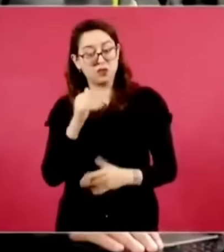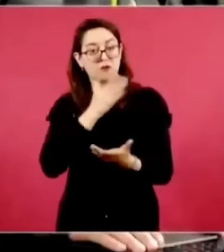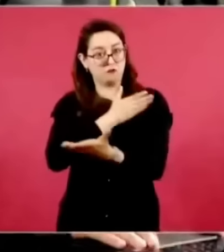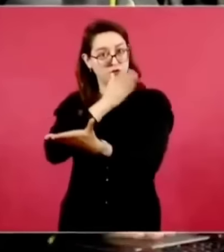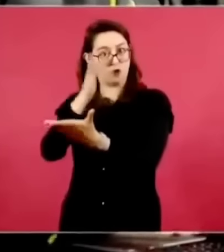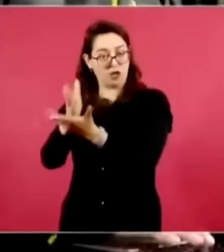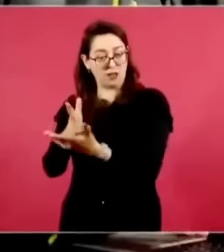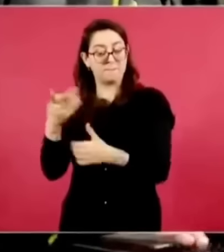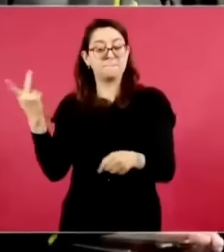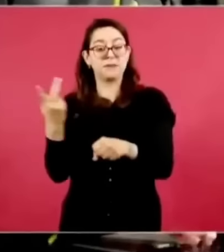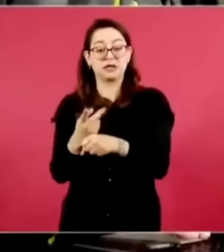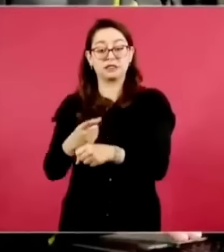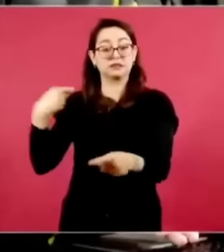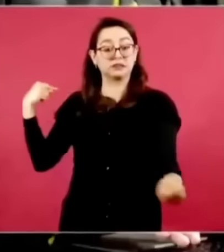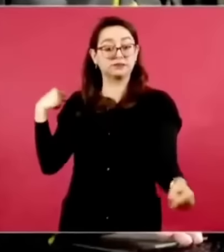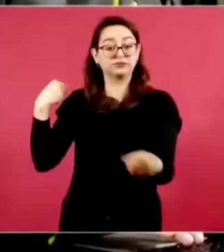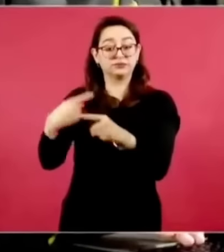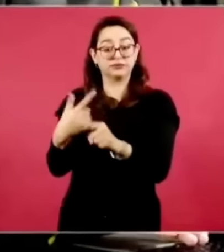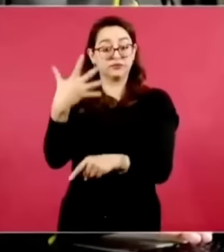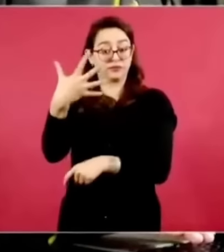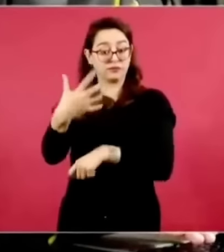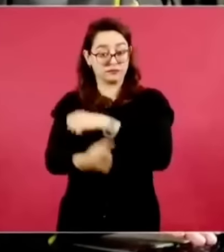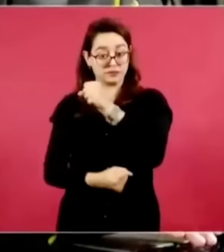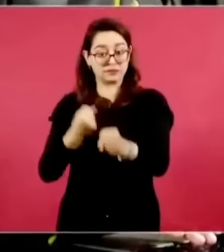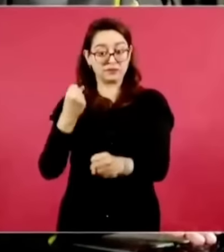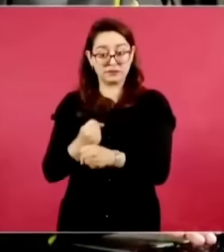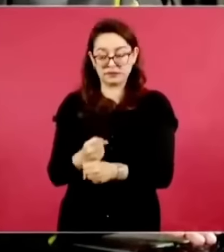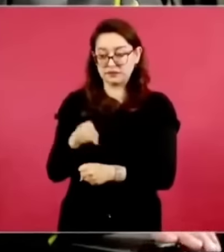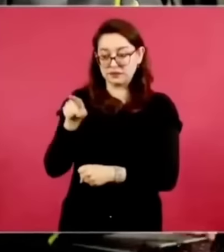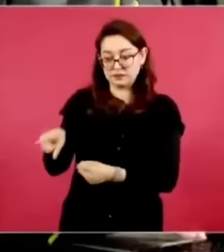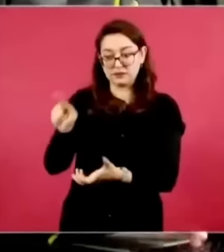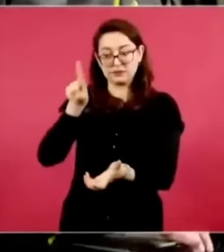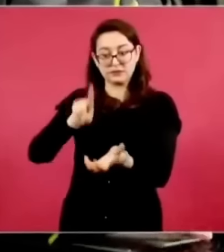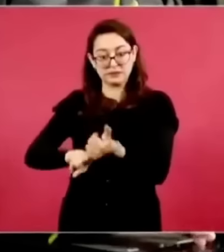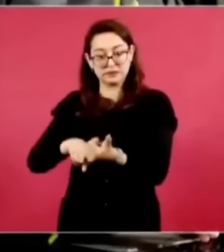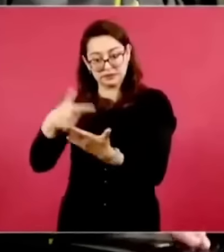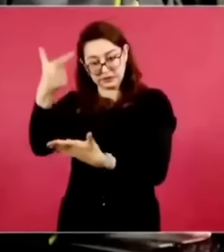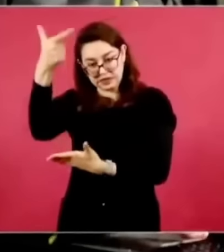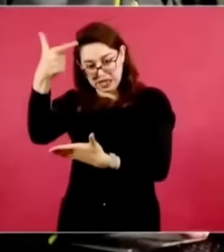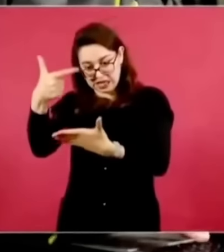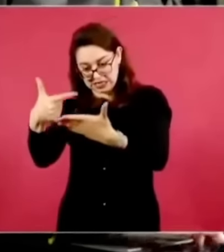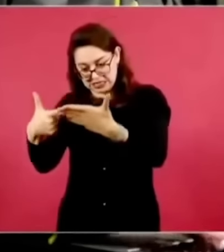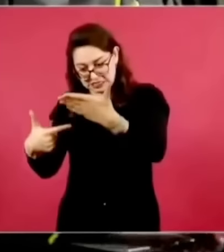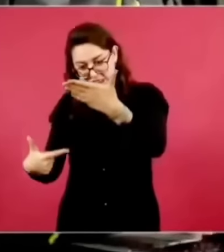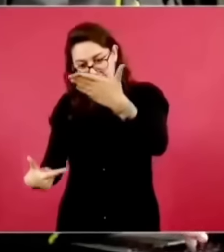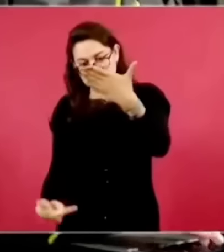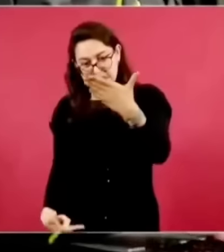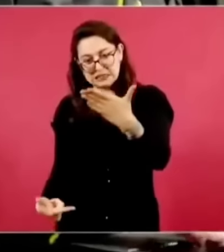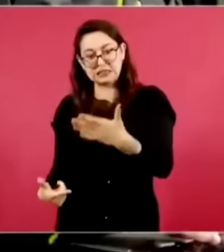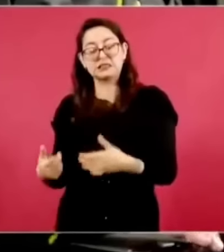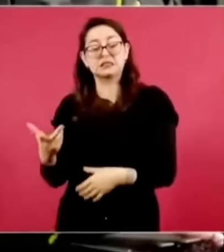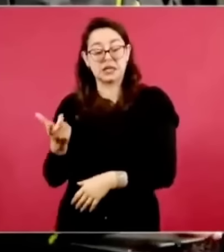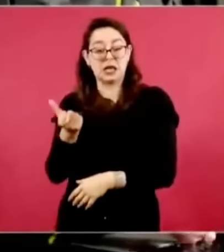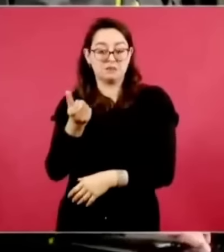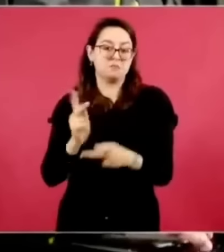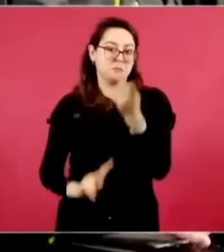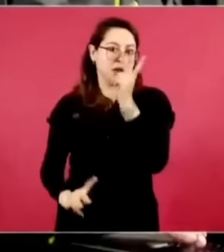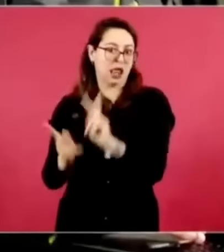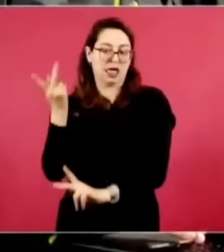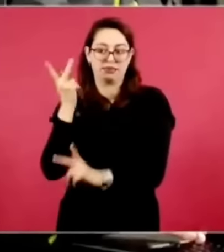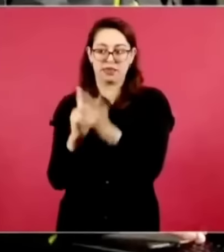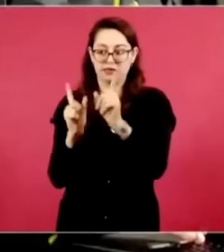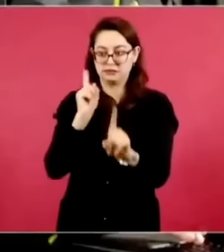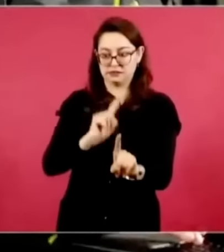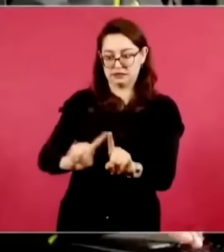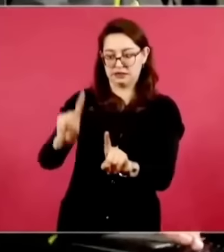administración se ha querido precisamente liberar de la lista de sustancias prohibidas a todos estos enteógenos que usan los curanderos